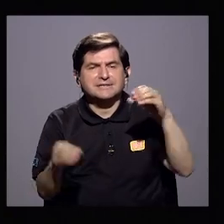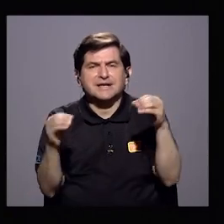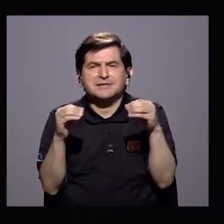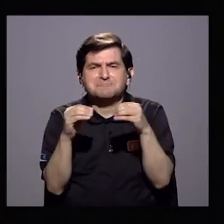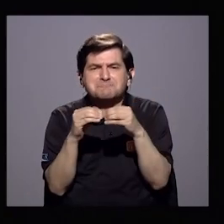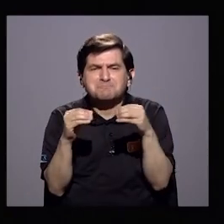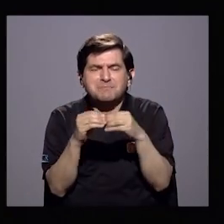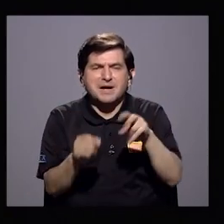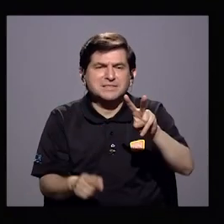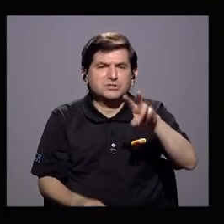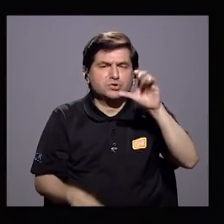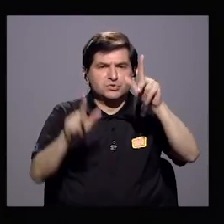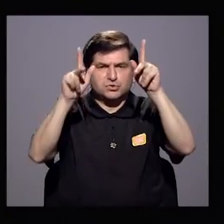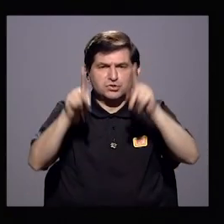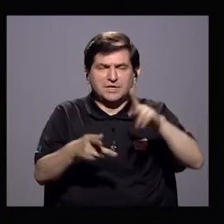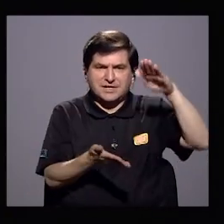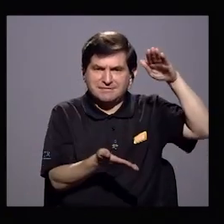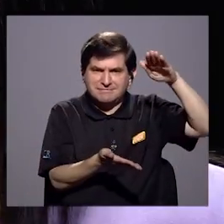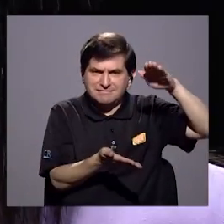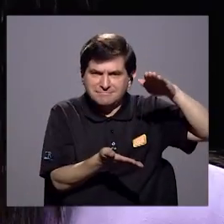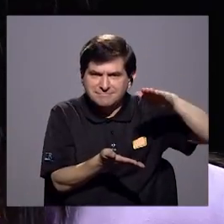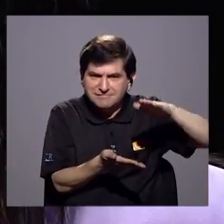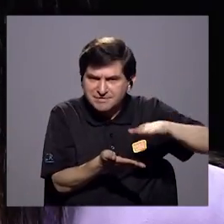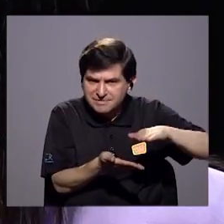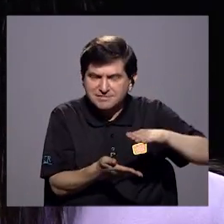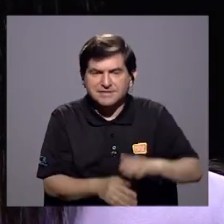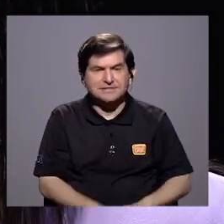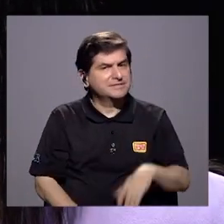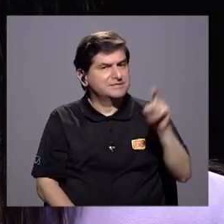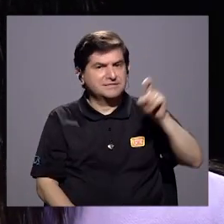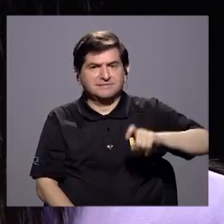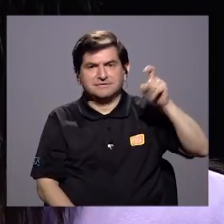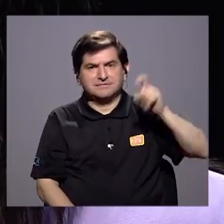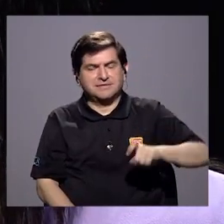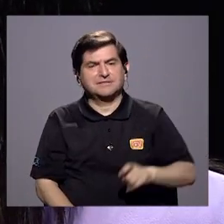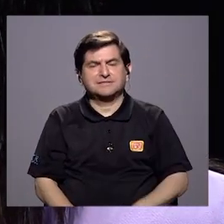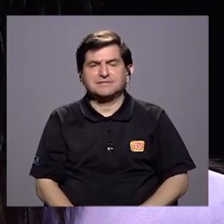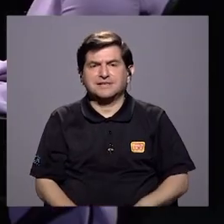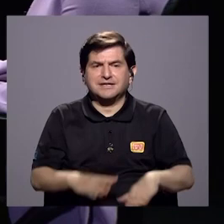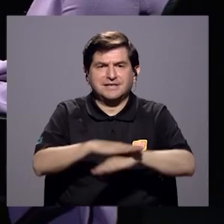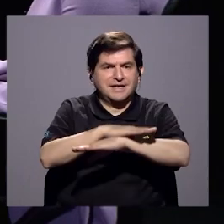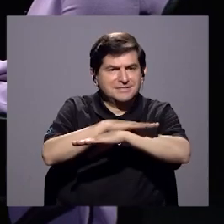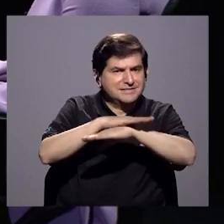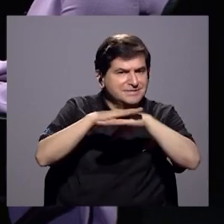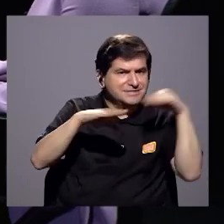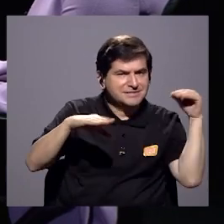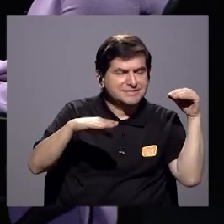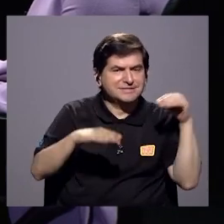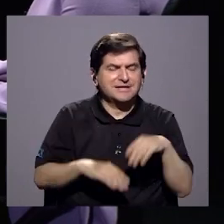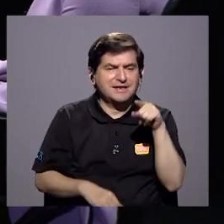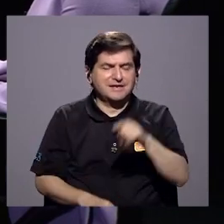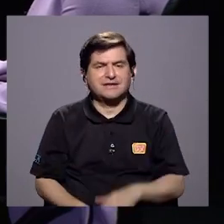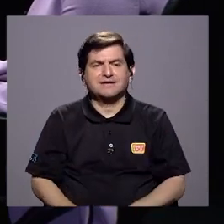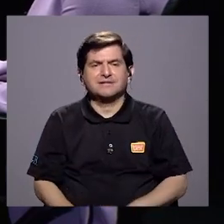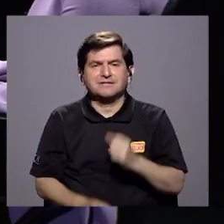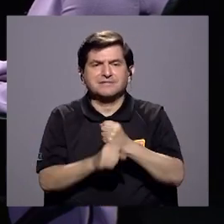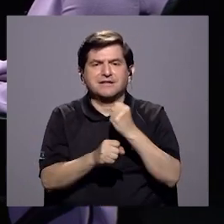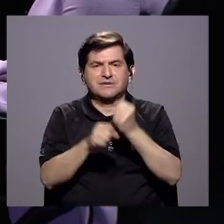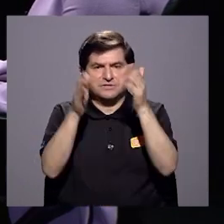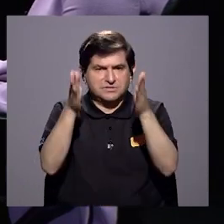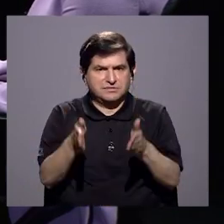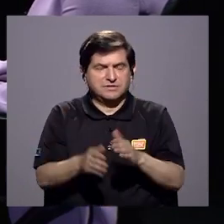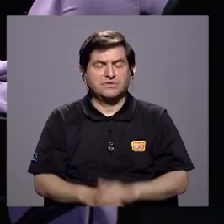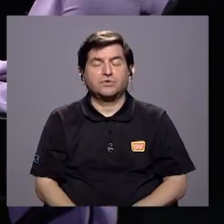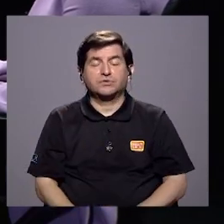menos todavía 200 personas más que necesariamente deberían de removerse de ese recurso humano que usted lidera.